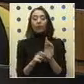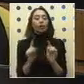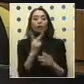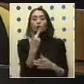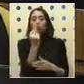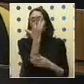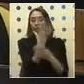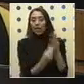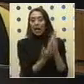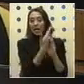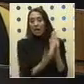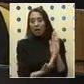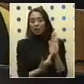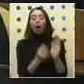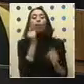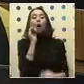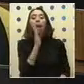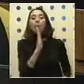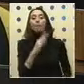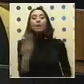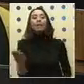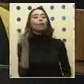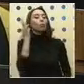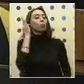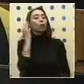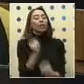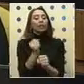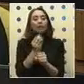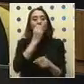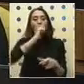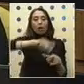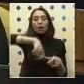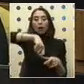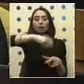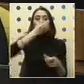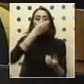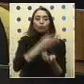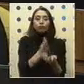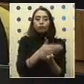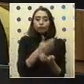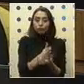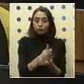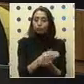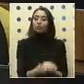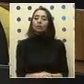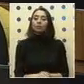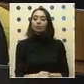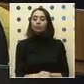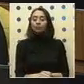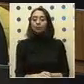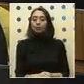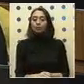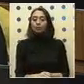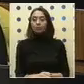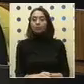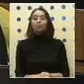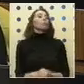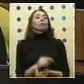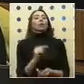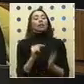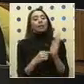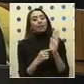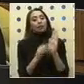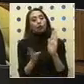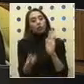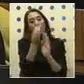los beneficios que deben recibir las mujeres manipuladoras y trabajadoras de alimentos. Por lo tanto, esto se debe